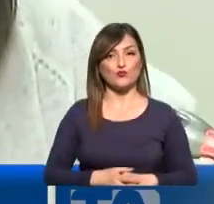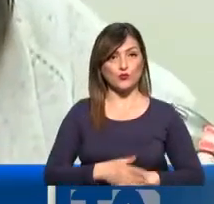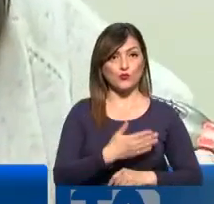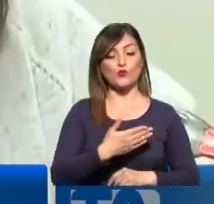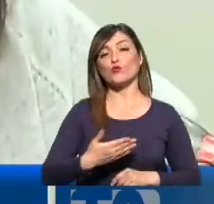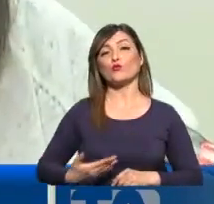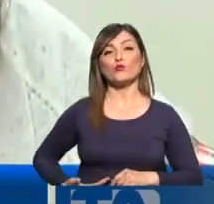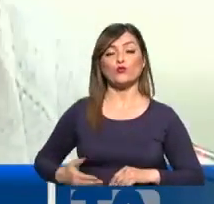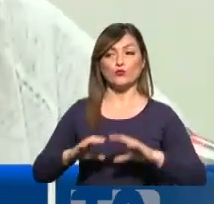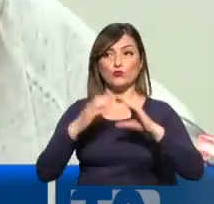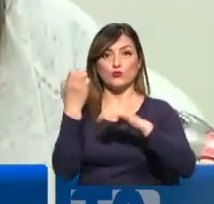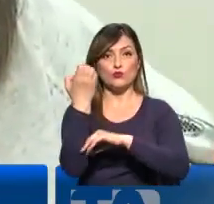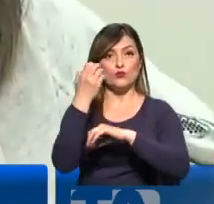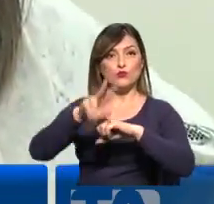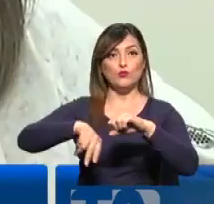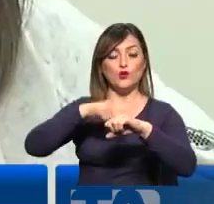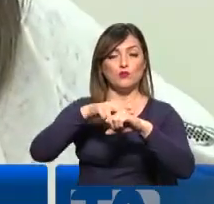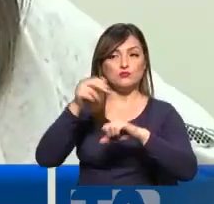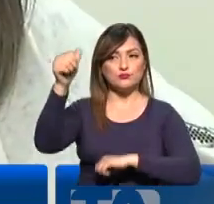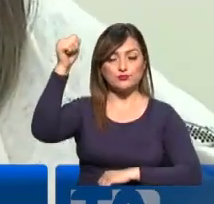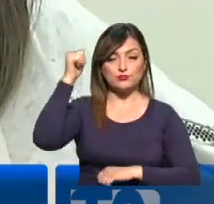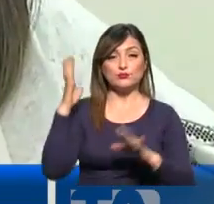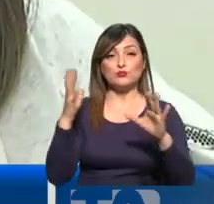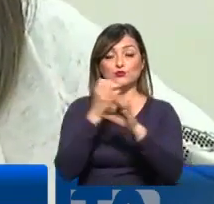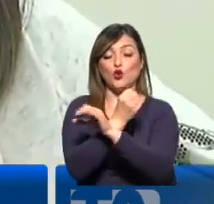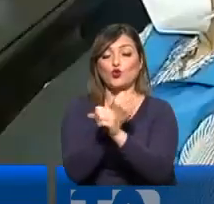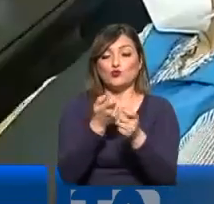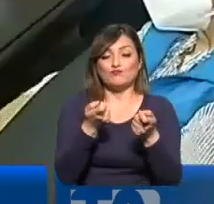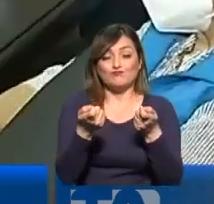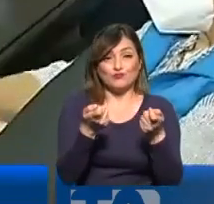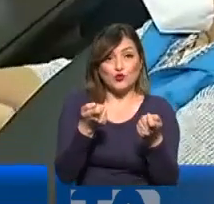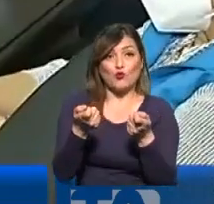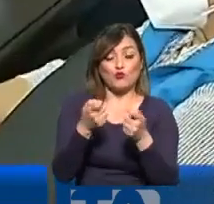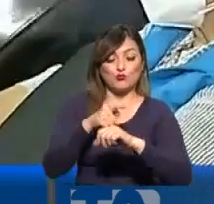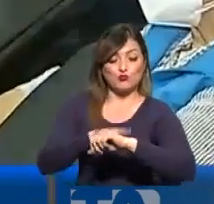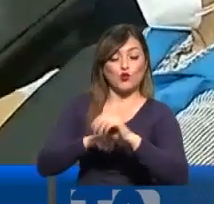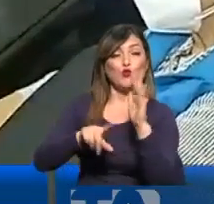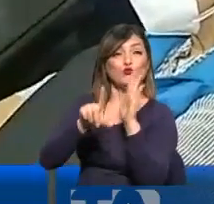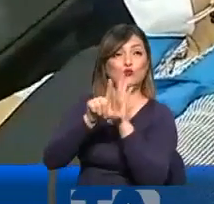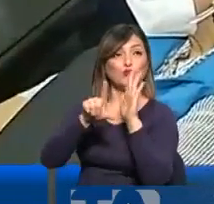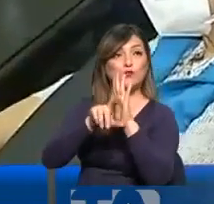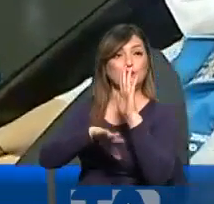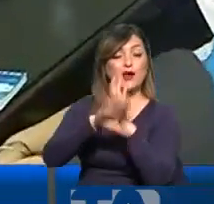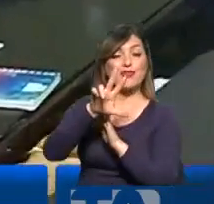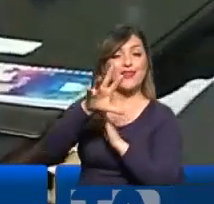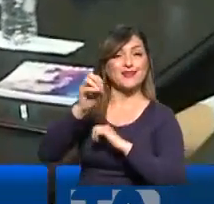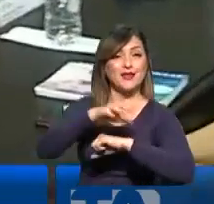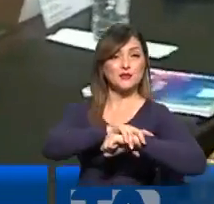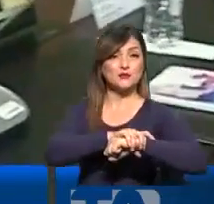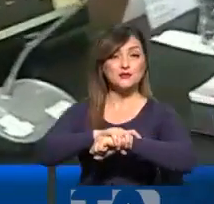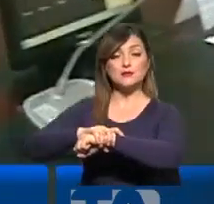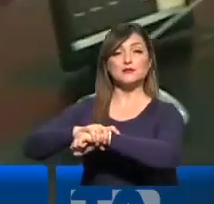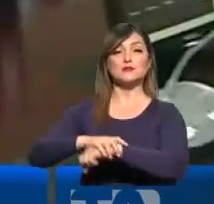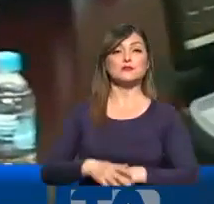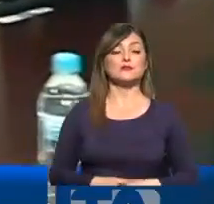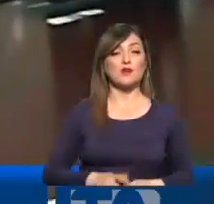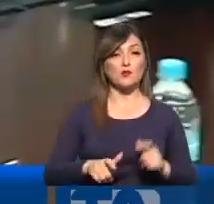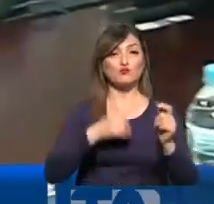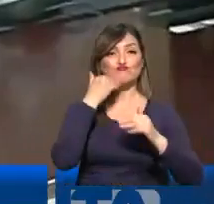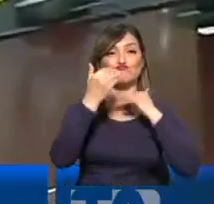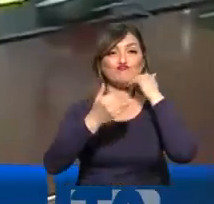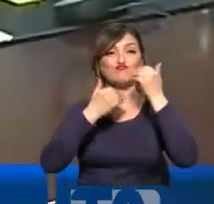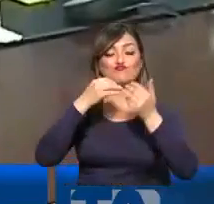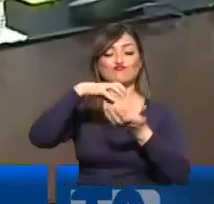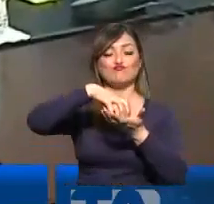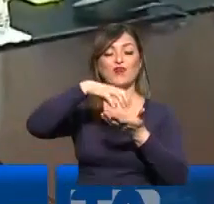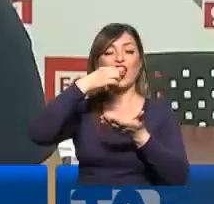a las incivilidades. Tan solo en la noche de ayer, durante los operativos, durante el toque de queda, hubo más de 30 detenidos, y las incivilidades en toda